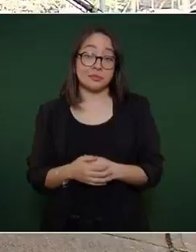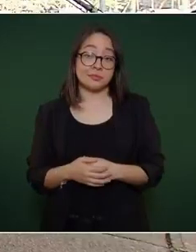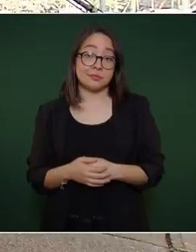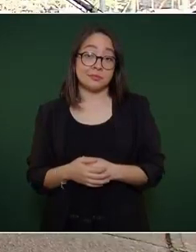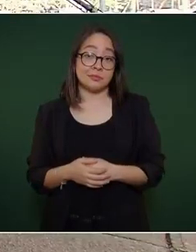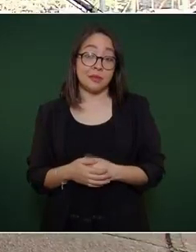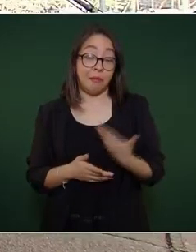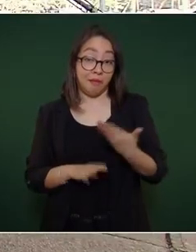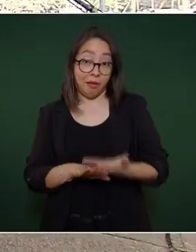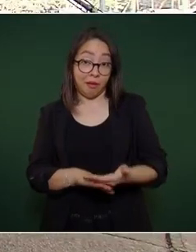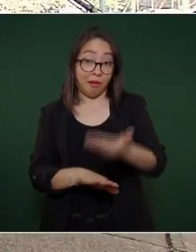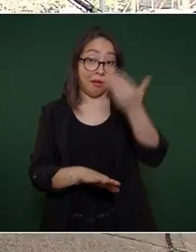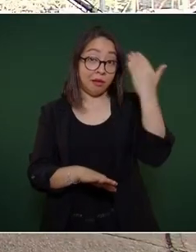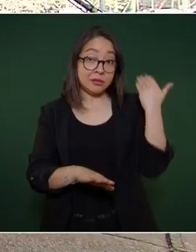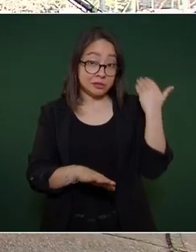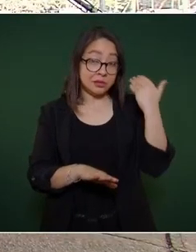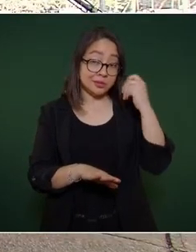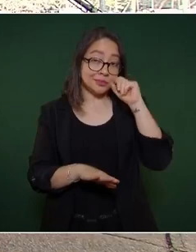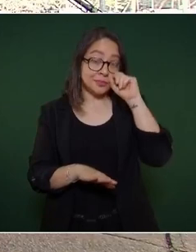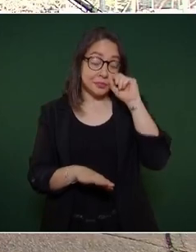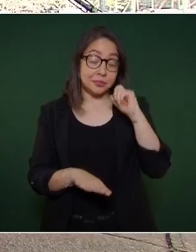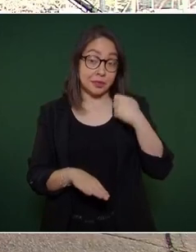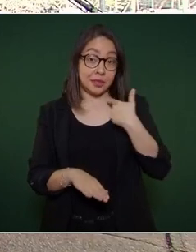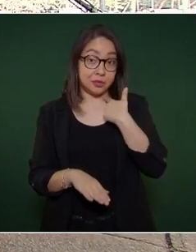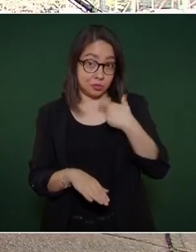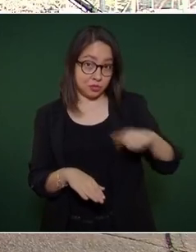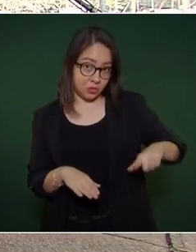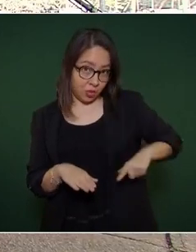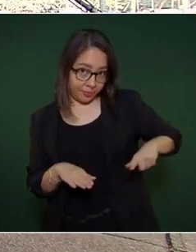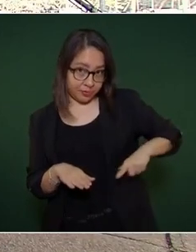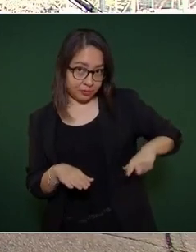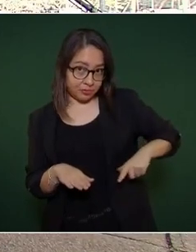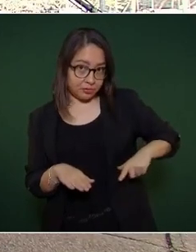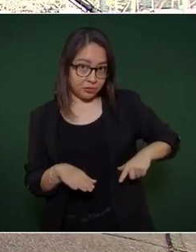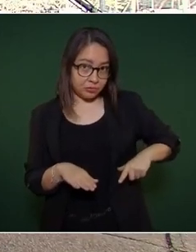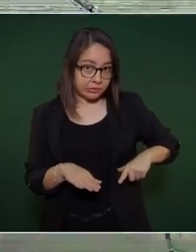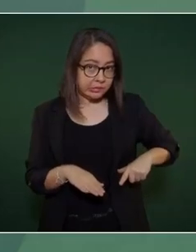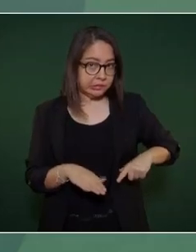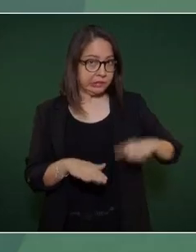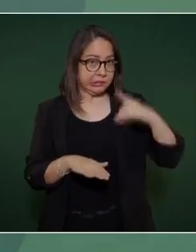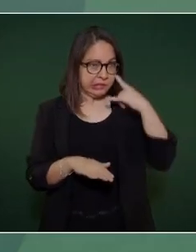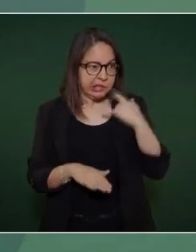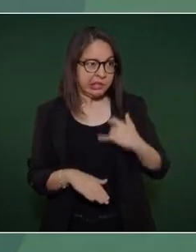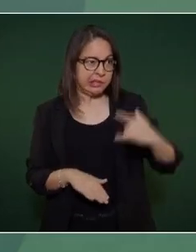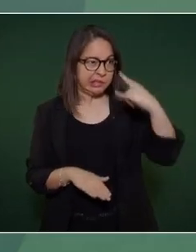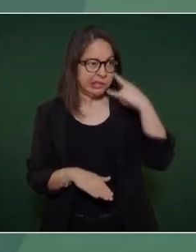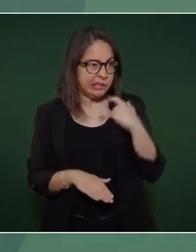en internalizar la idea, el criterio